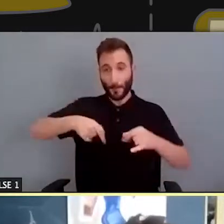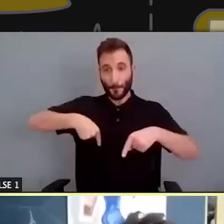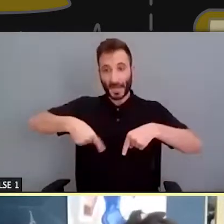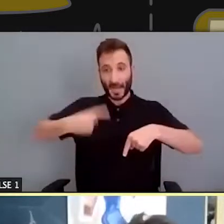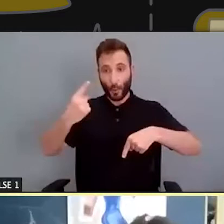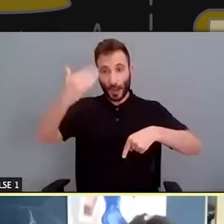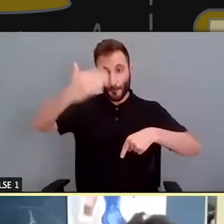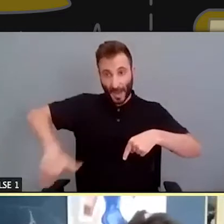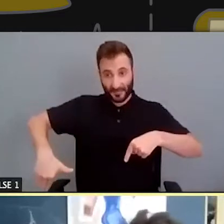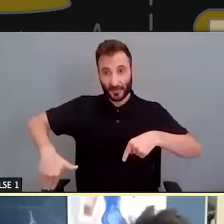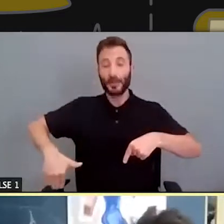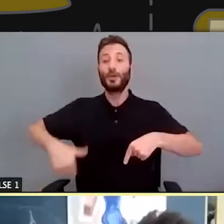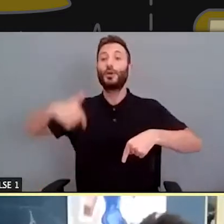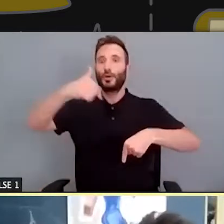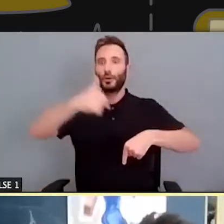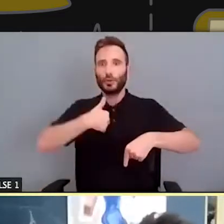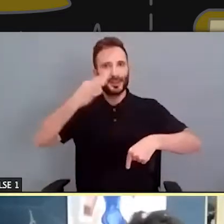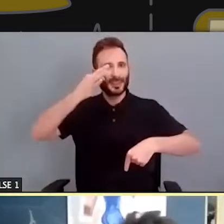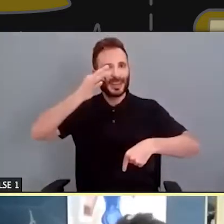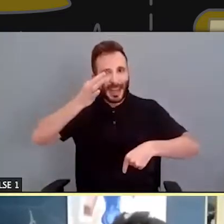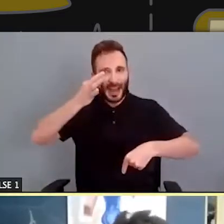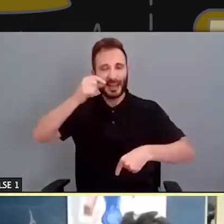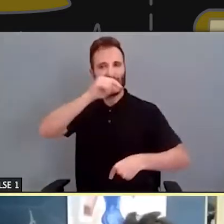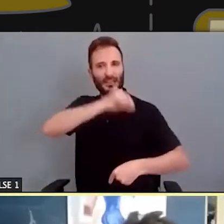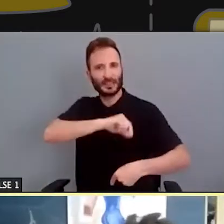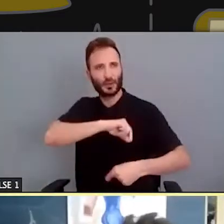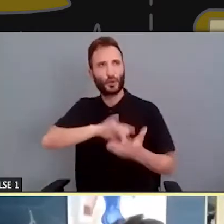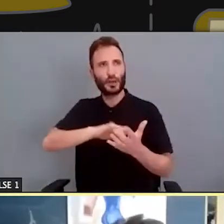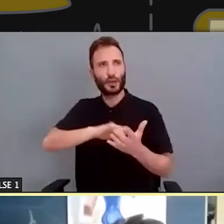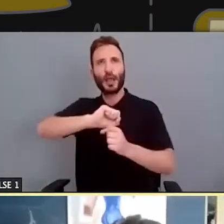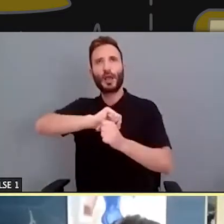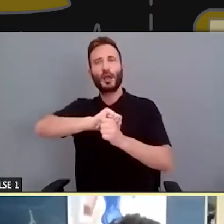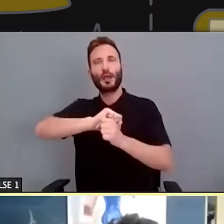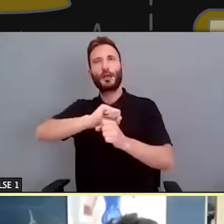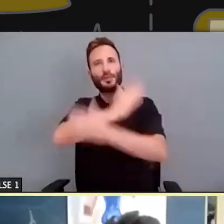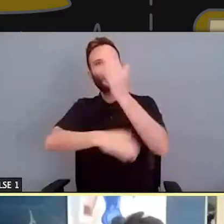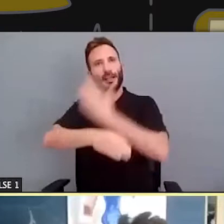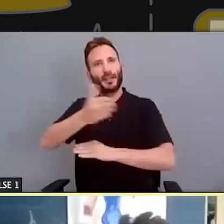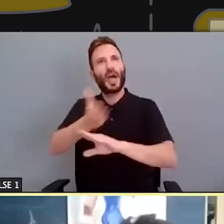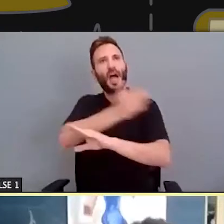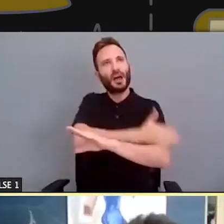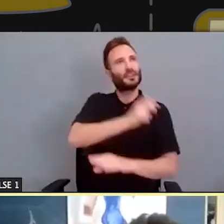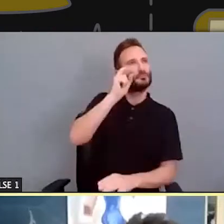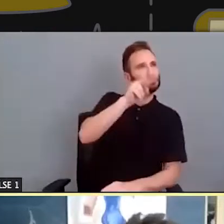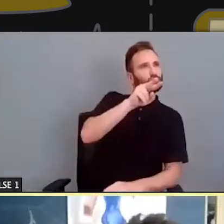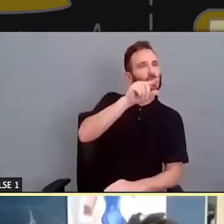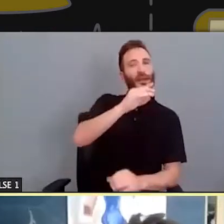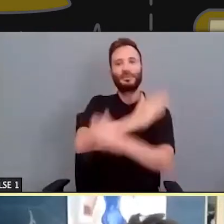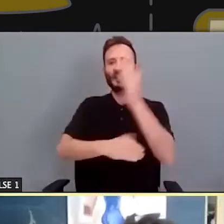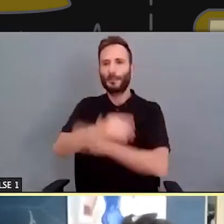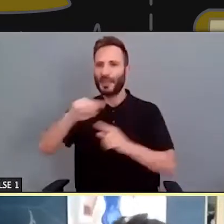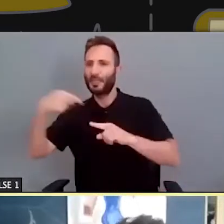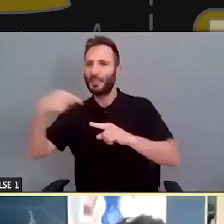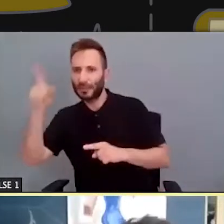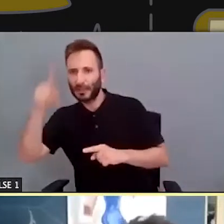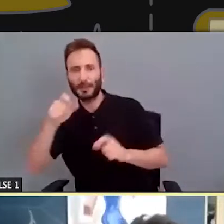en mi propia piel cómo he vivido antes y después. Entonces he visto un poco estas percepciones. Ha habido muchas dificultades en la repatriación